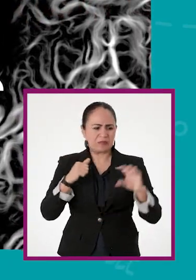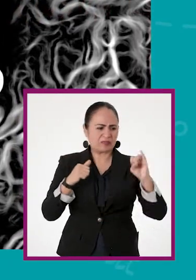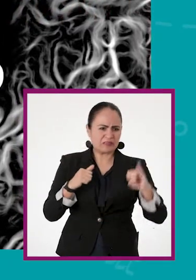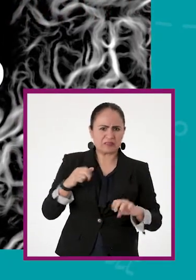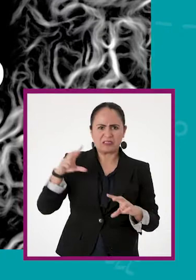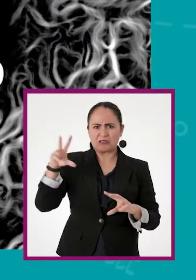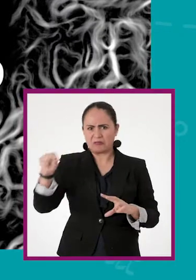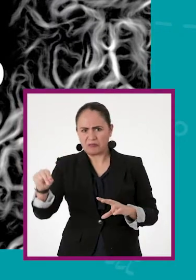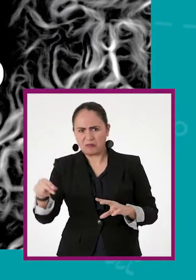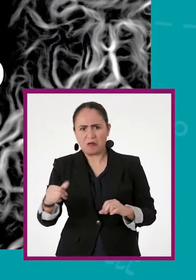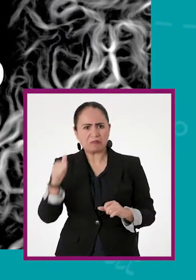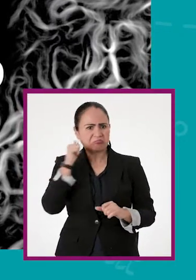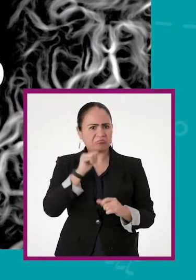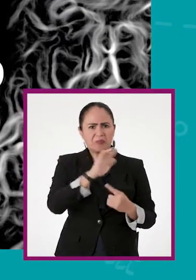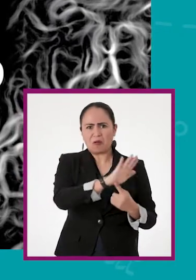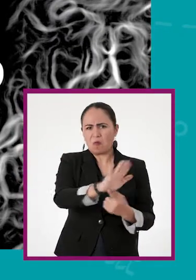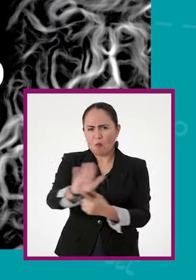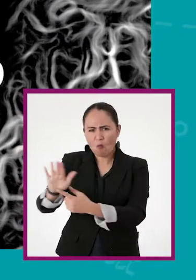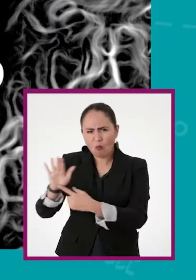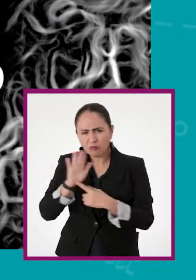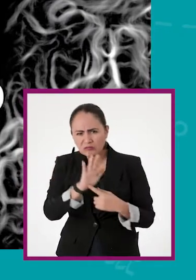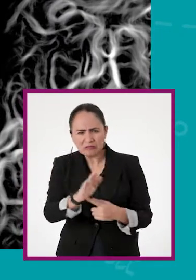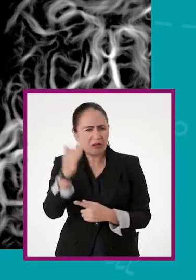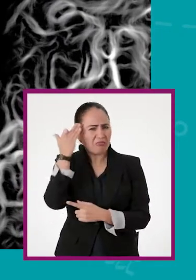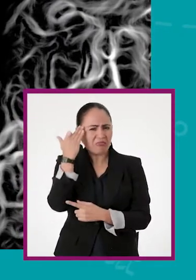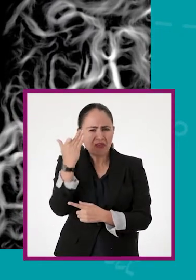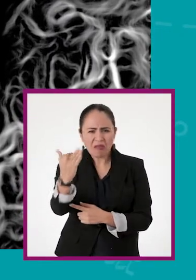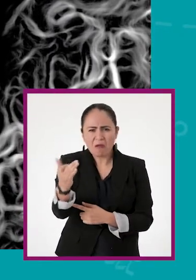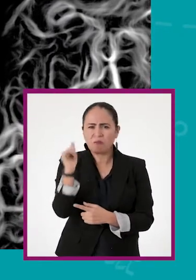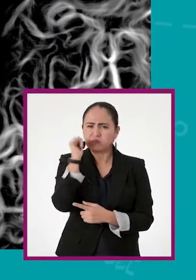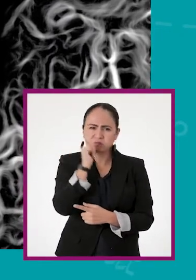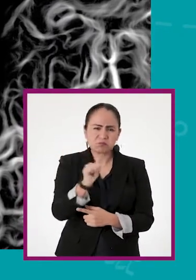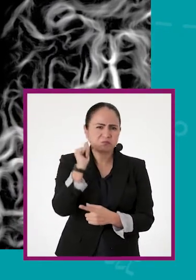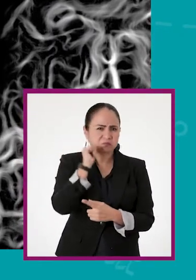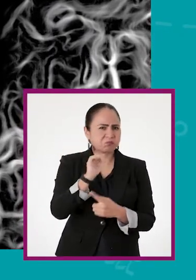conflicto, manifestándose en todo el tiempo.